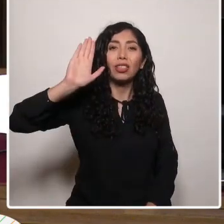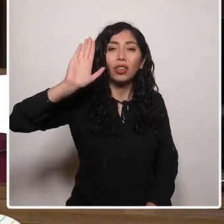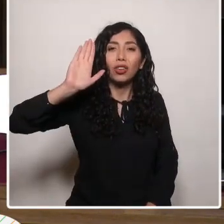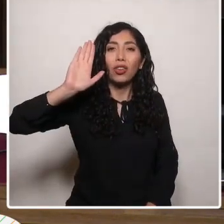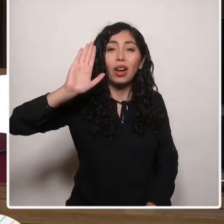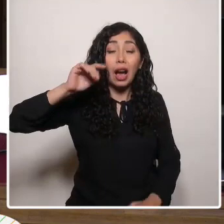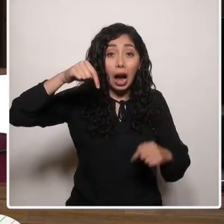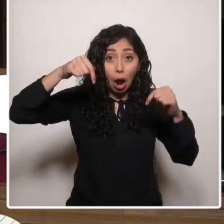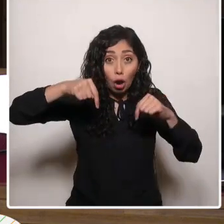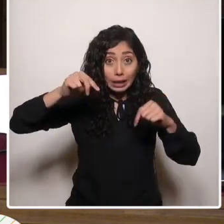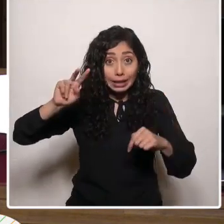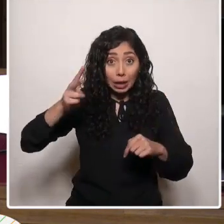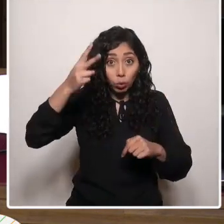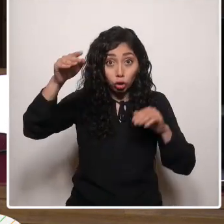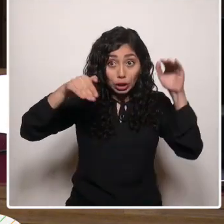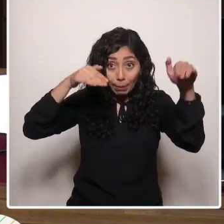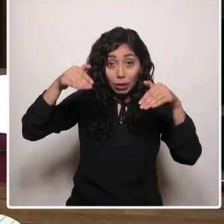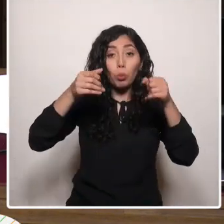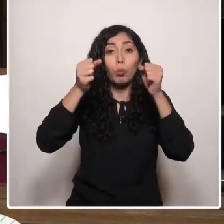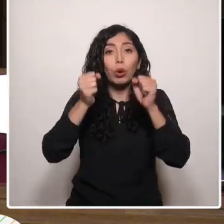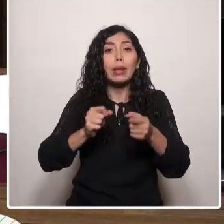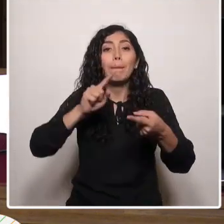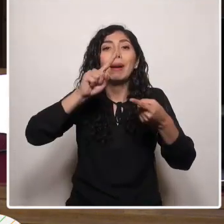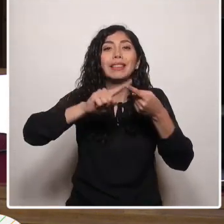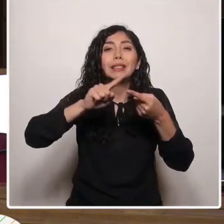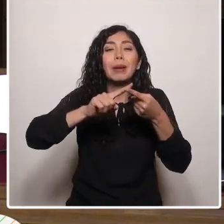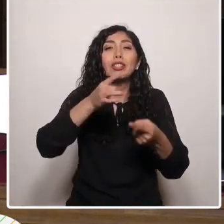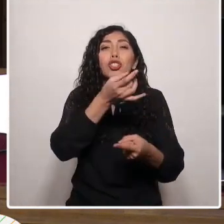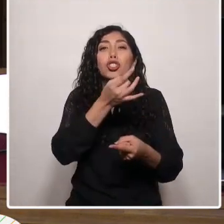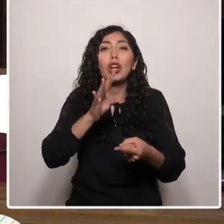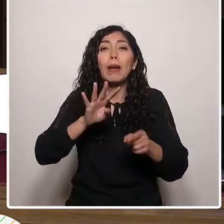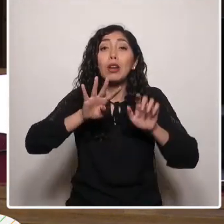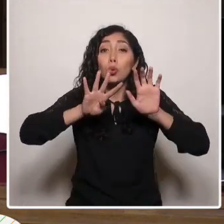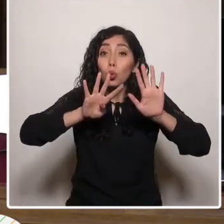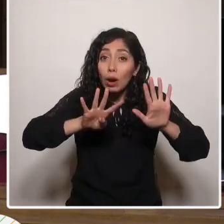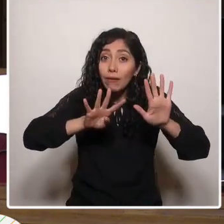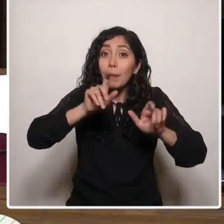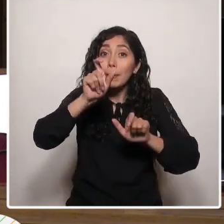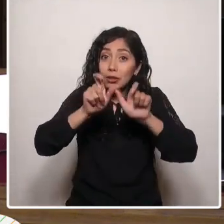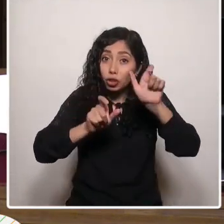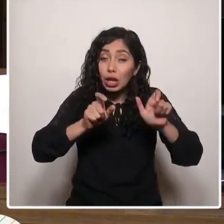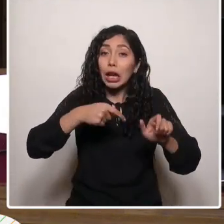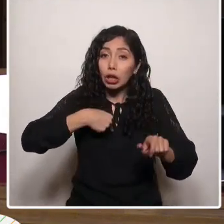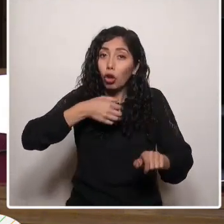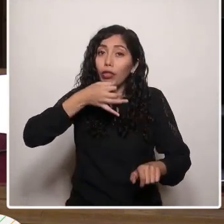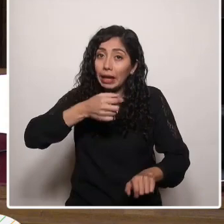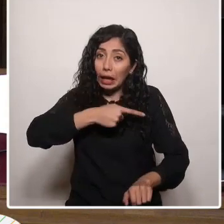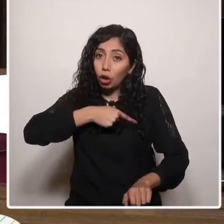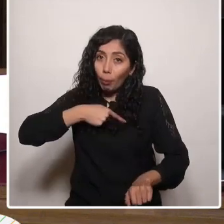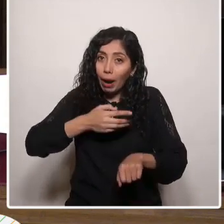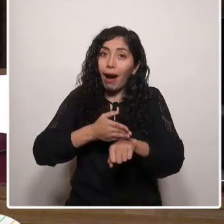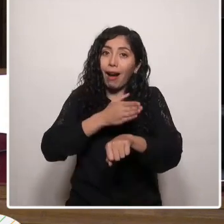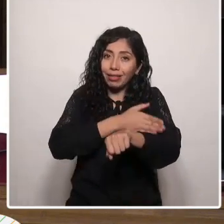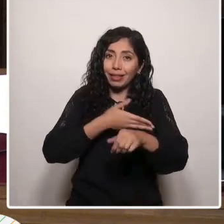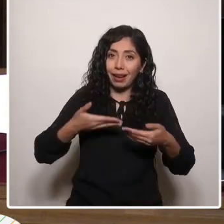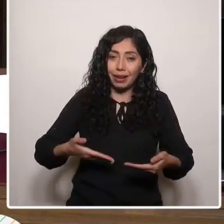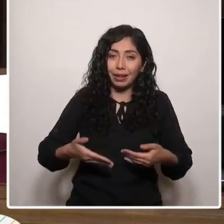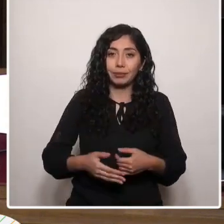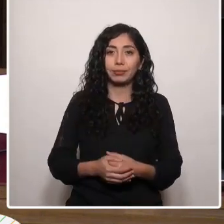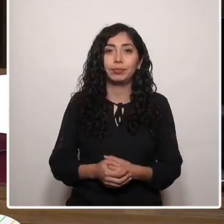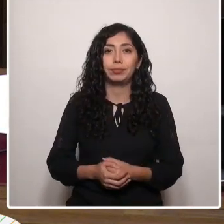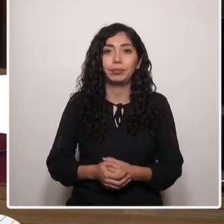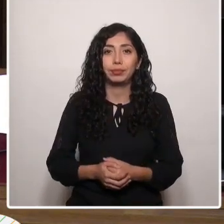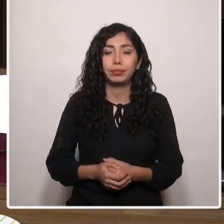segundo llamado podrían participar solo las 9 personas que he mencionado aquí.